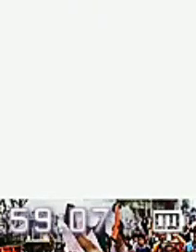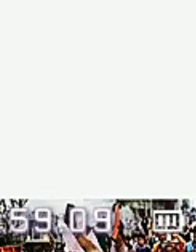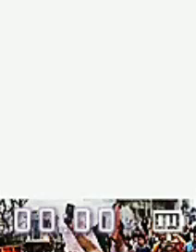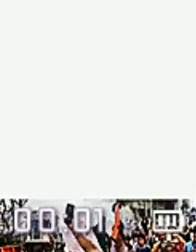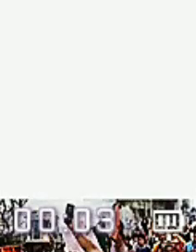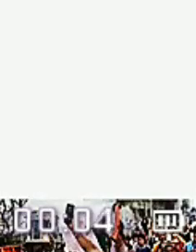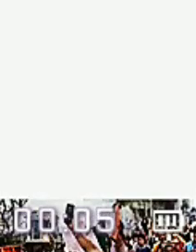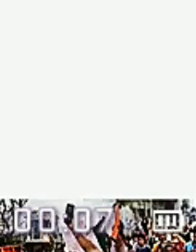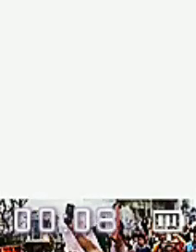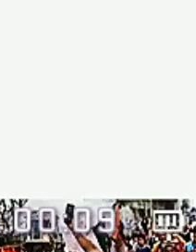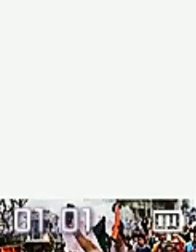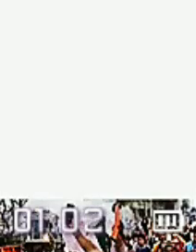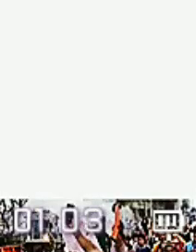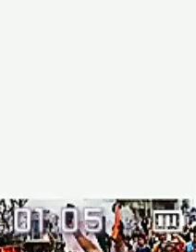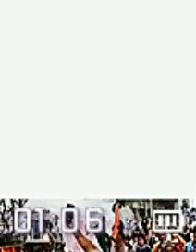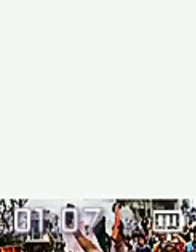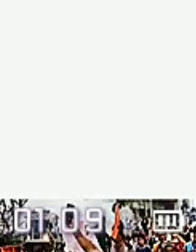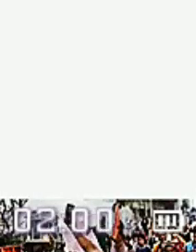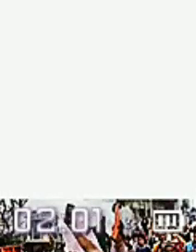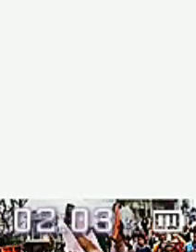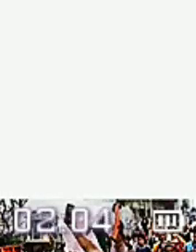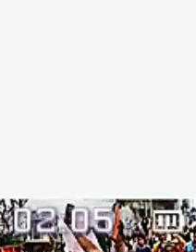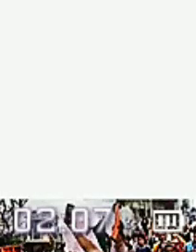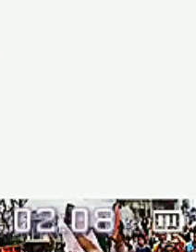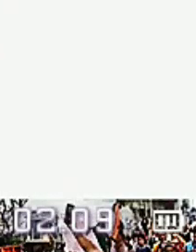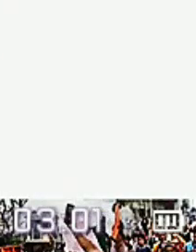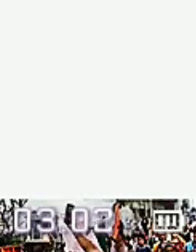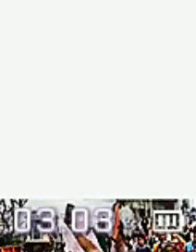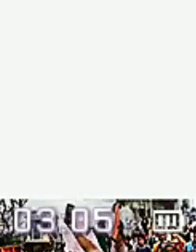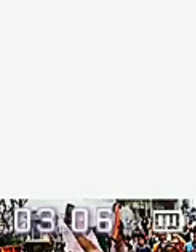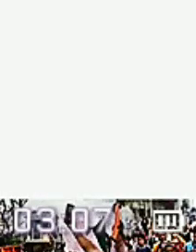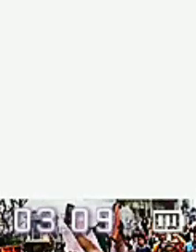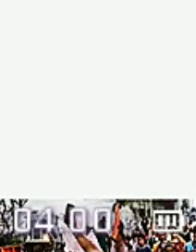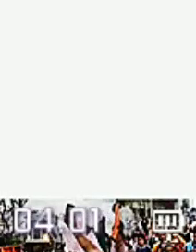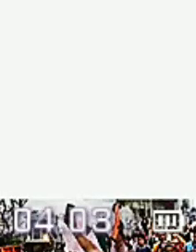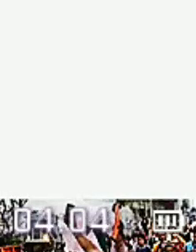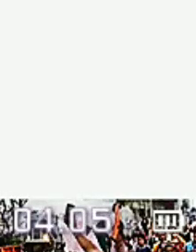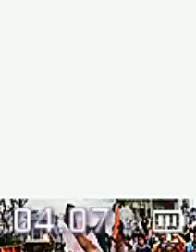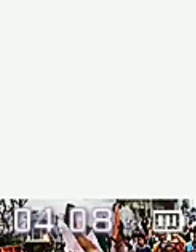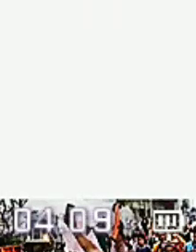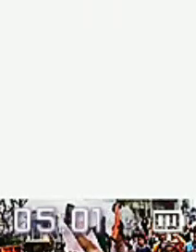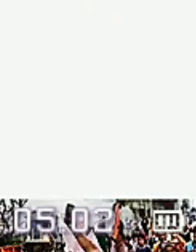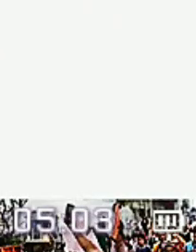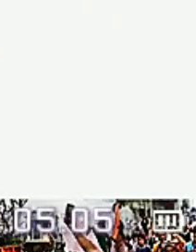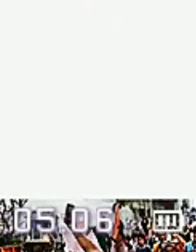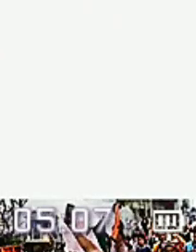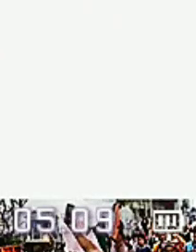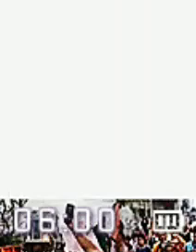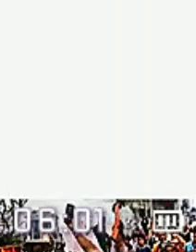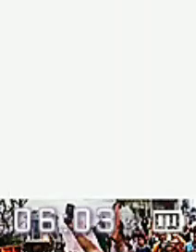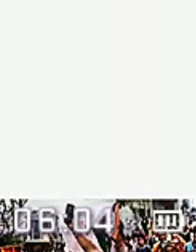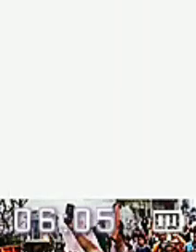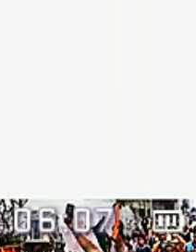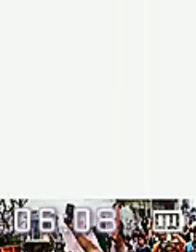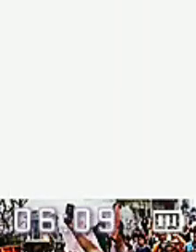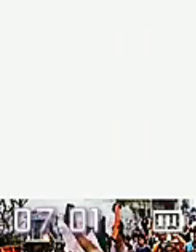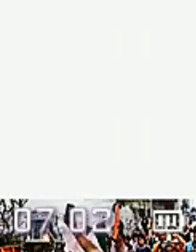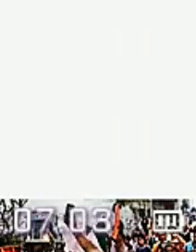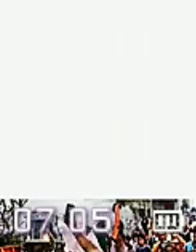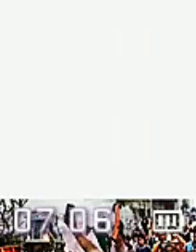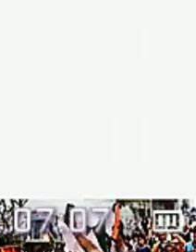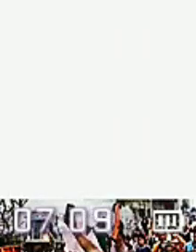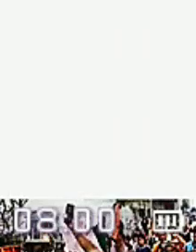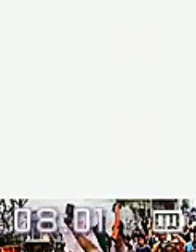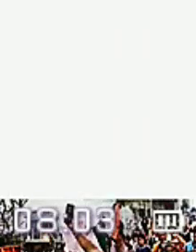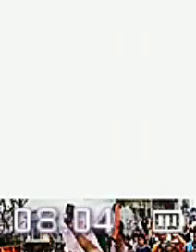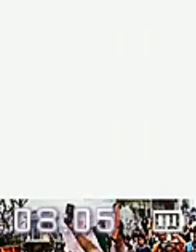haya, hay menos tentación para la corrupción. Si no hay contacto humano, sino todo es a través de sistemas y